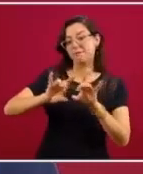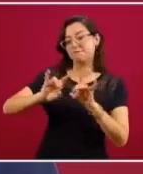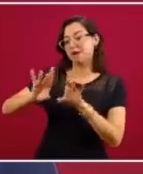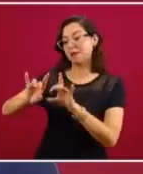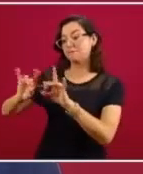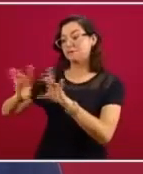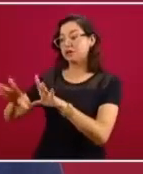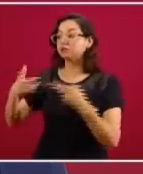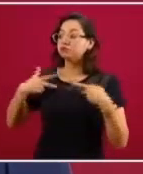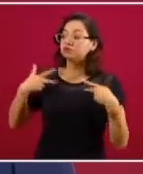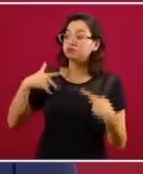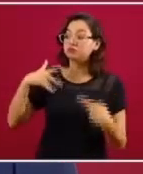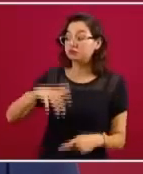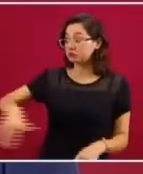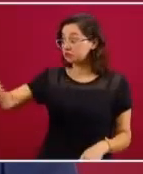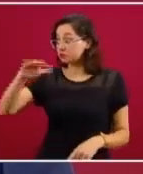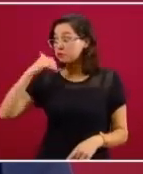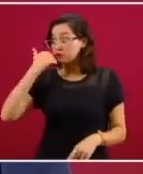en